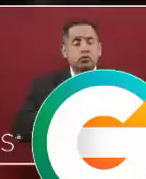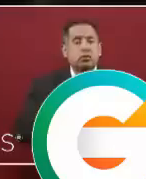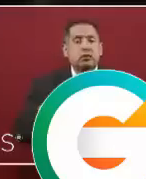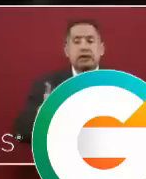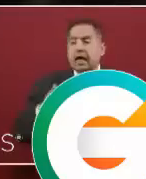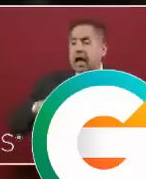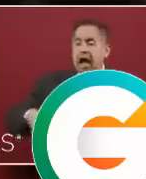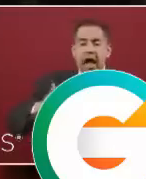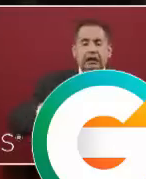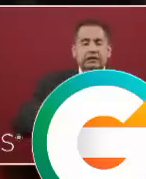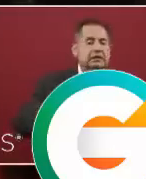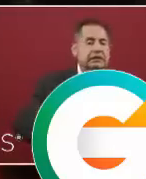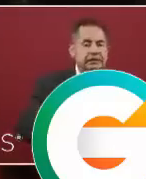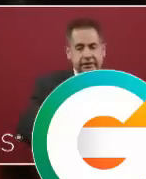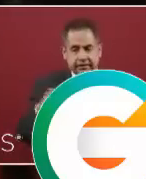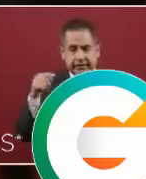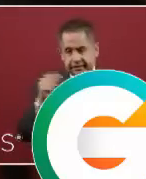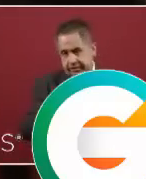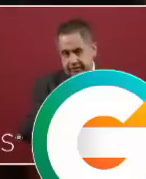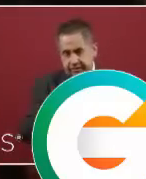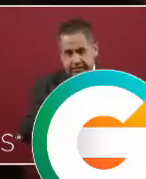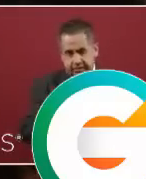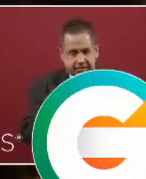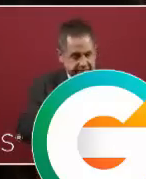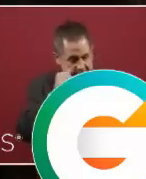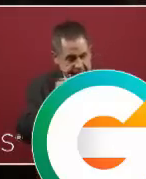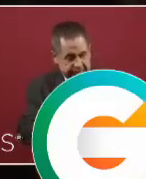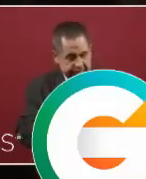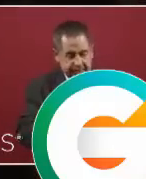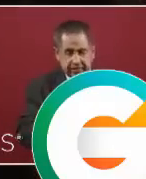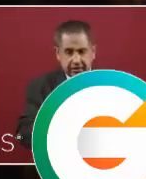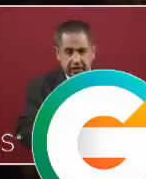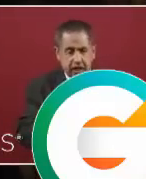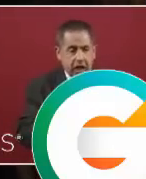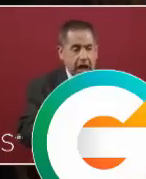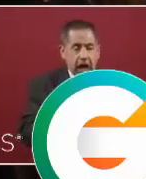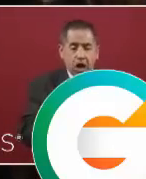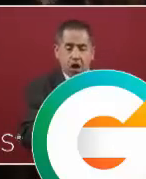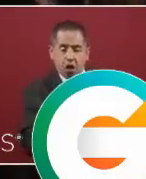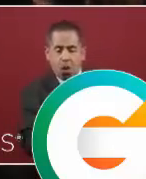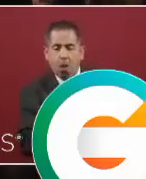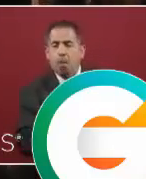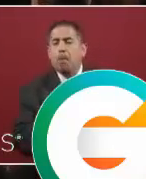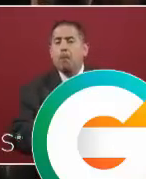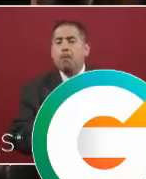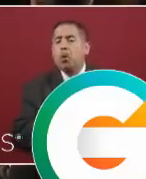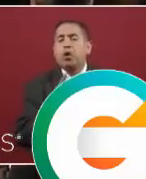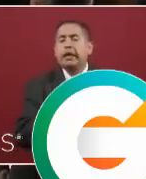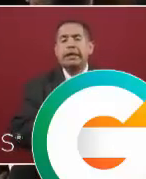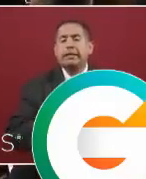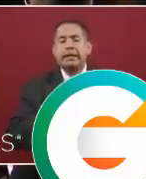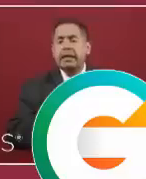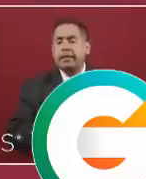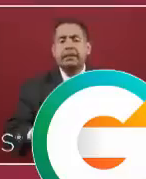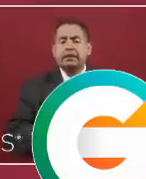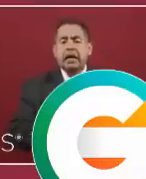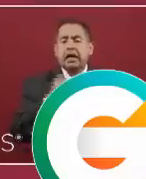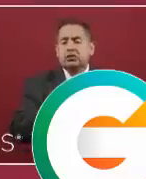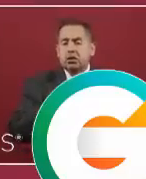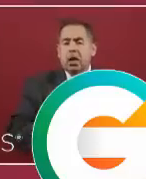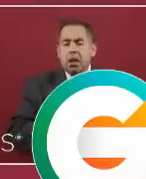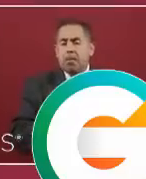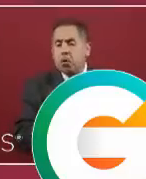el énfasis en atender las causas que originan la inseguridad y la